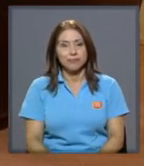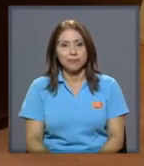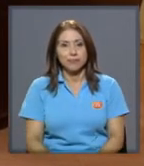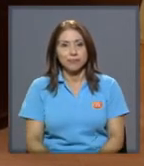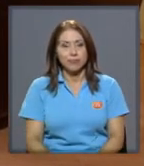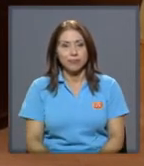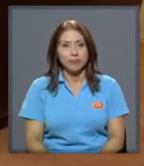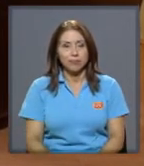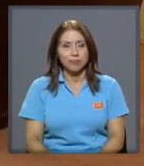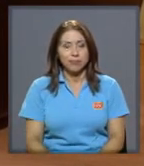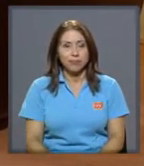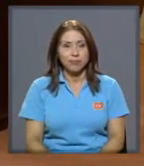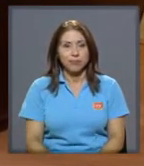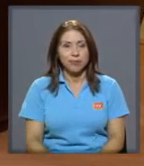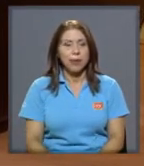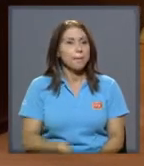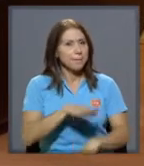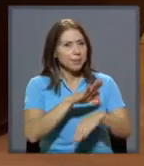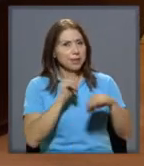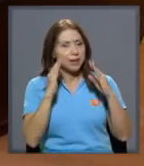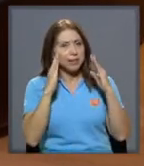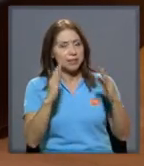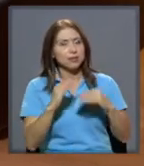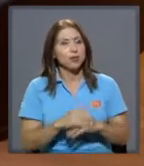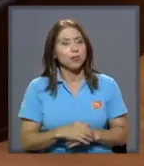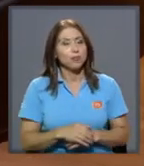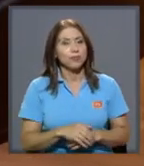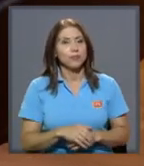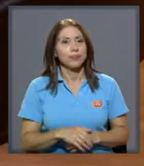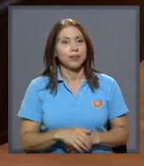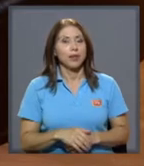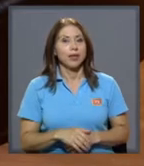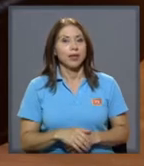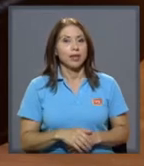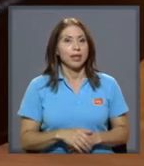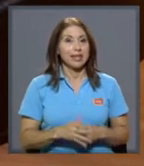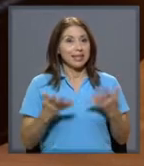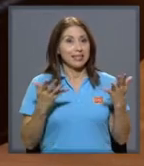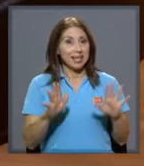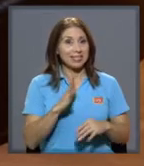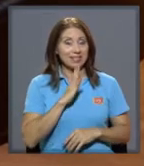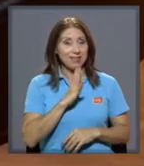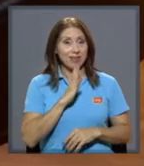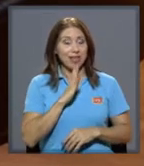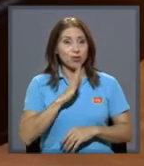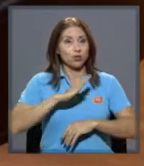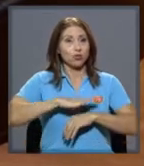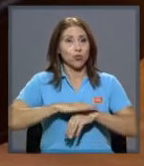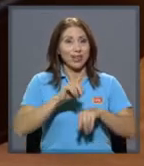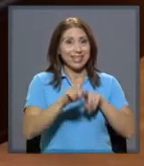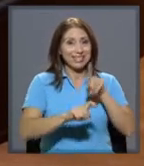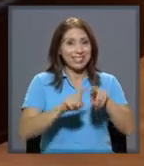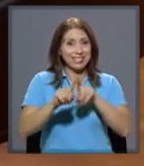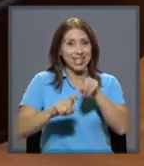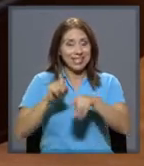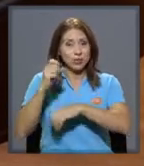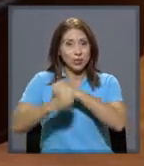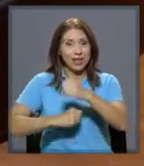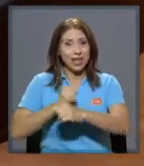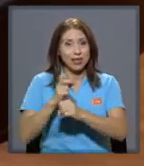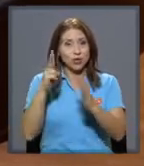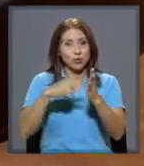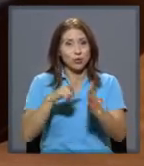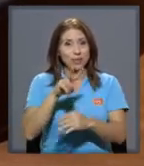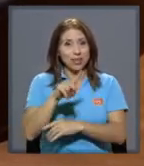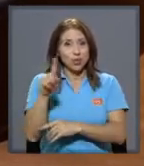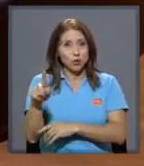Uh-huh. Me llama la atención que ya se está hablando entonces de censo del 2021, que además sí. Sería el